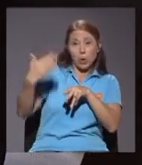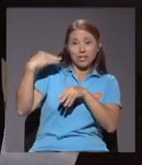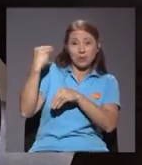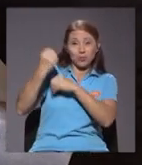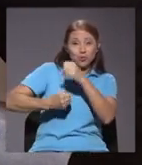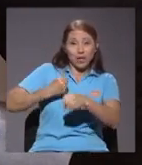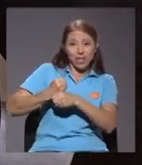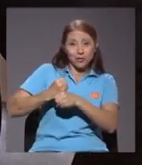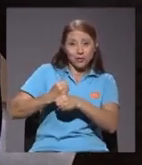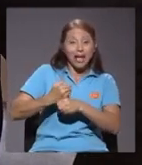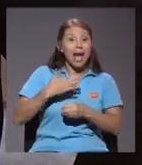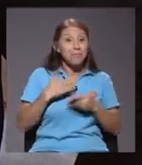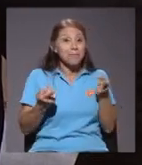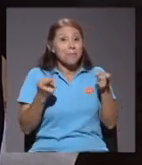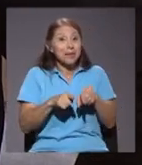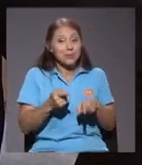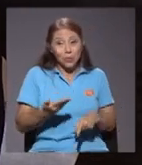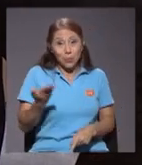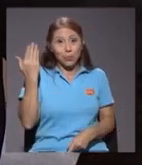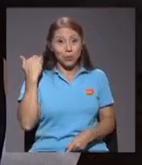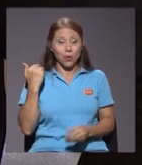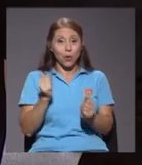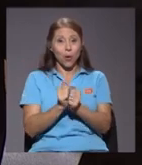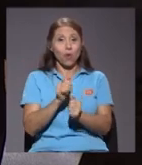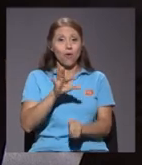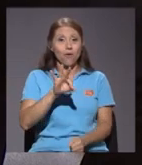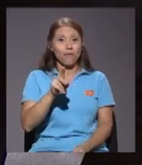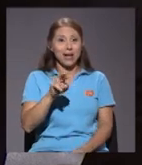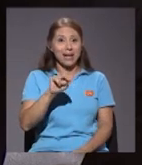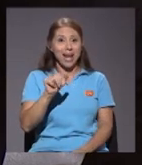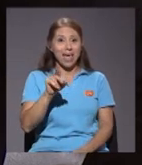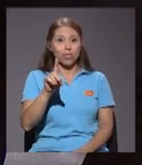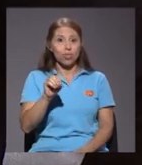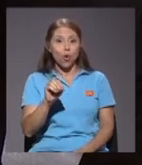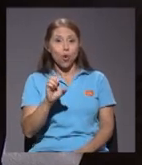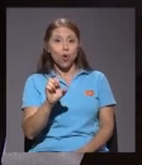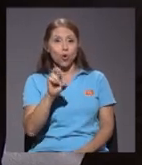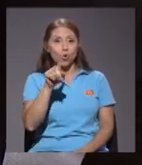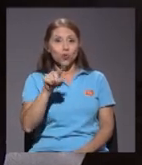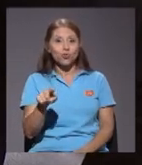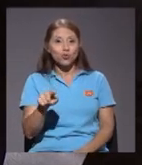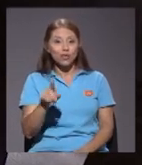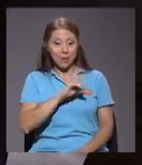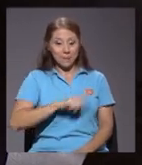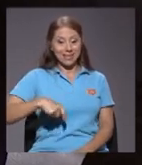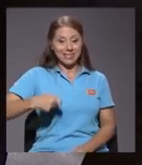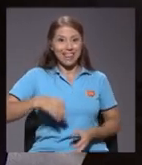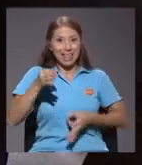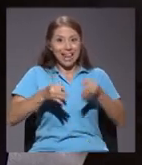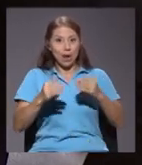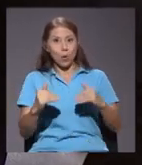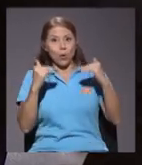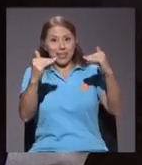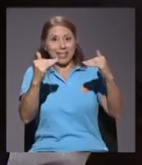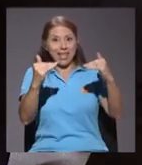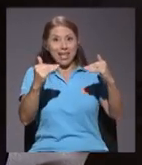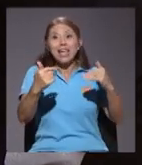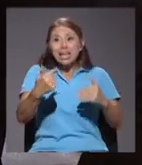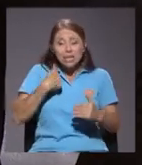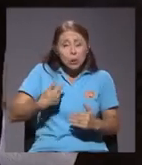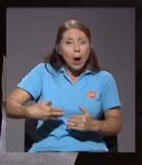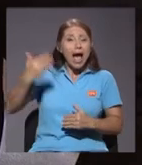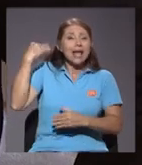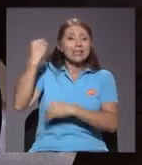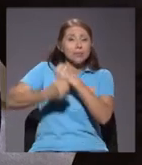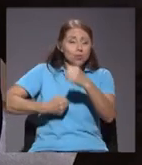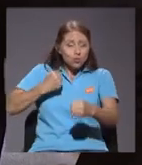jueves pasado con fernando cruz el presidente del de la corte suprema justicia quien conozco desde hace años porque yo cubrí la corte suprema justicia porque